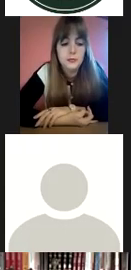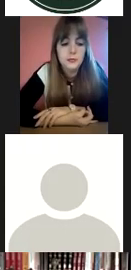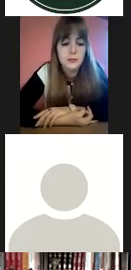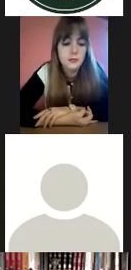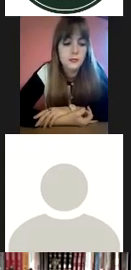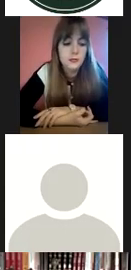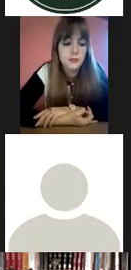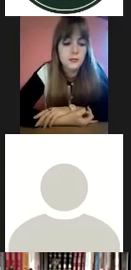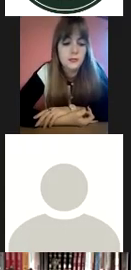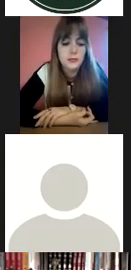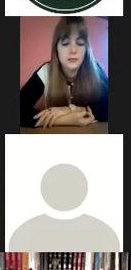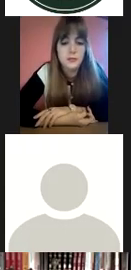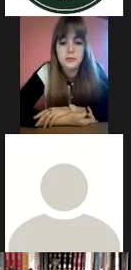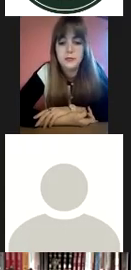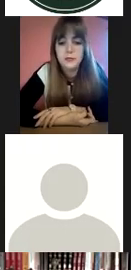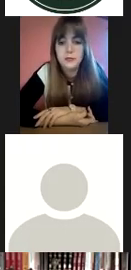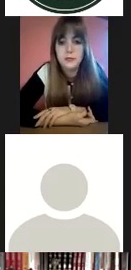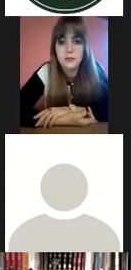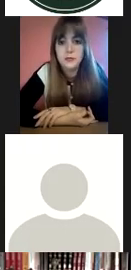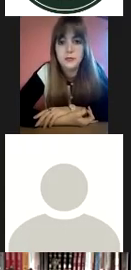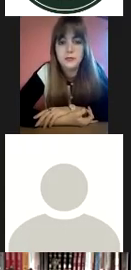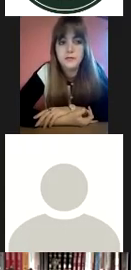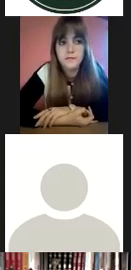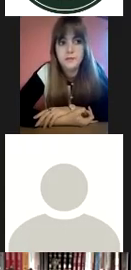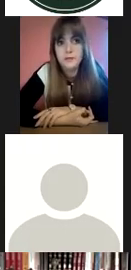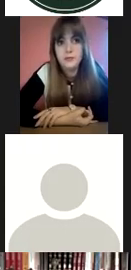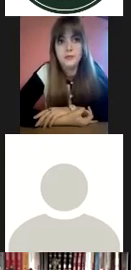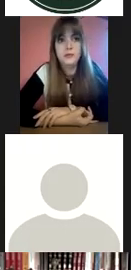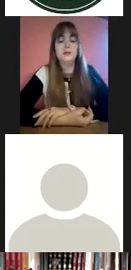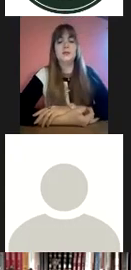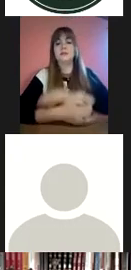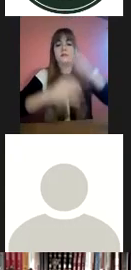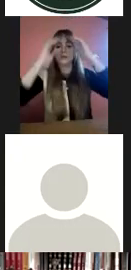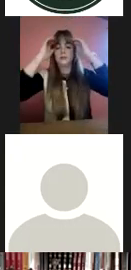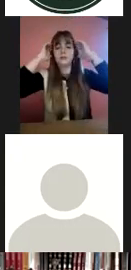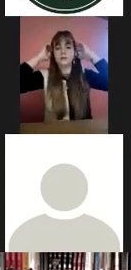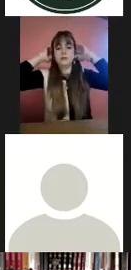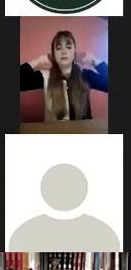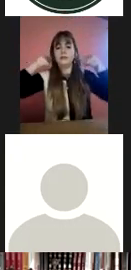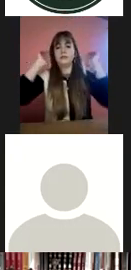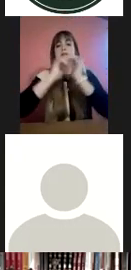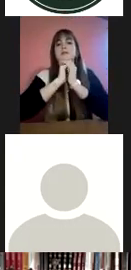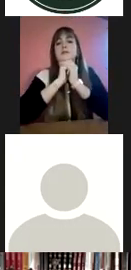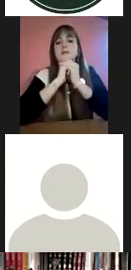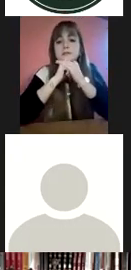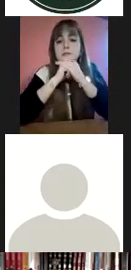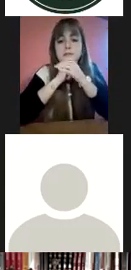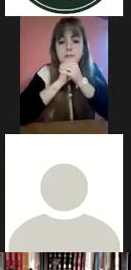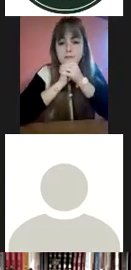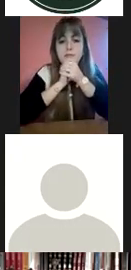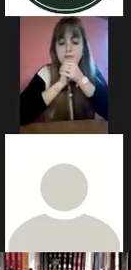ocupa bastante, pero por supuesto que es imposible si no hay una buena